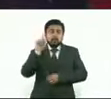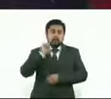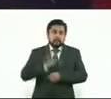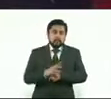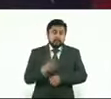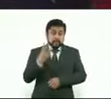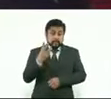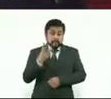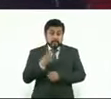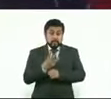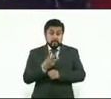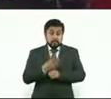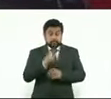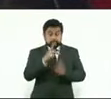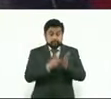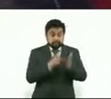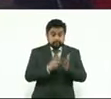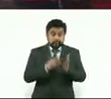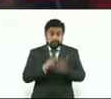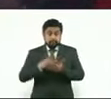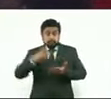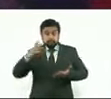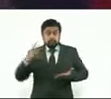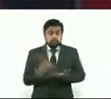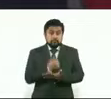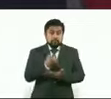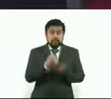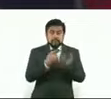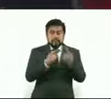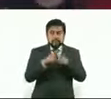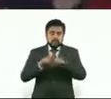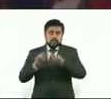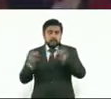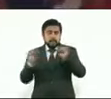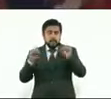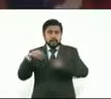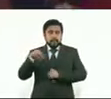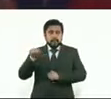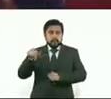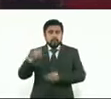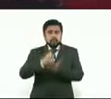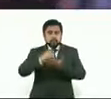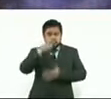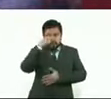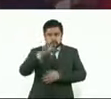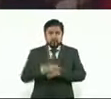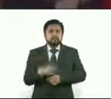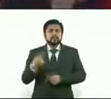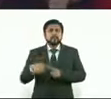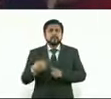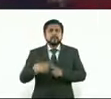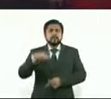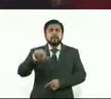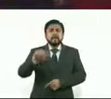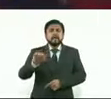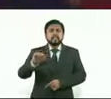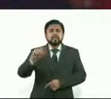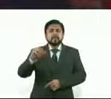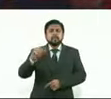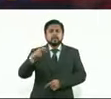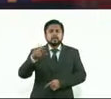tres veces ganadora de la edición, diferentes ediciones del Maratón de la Ciudad de México. Amare